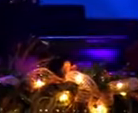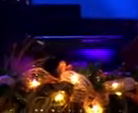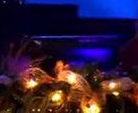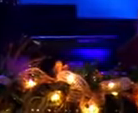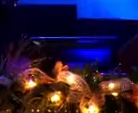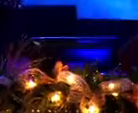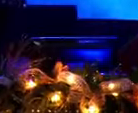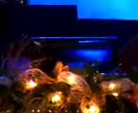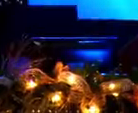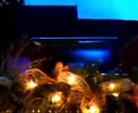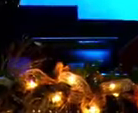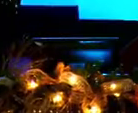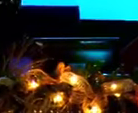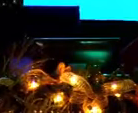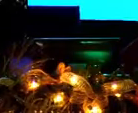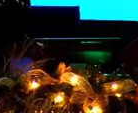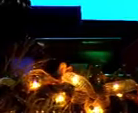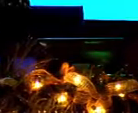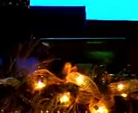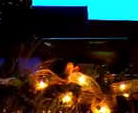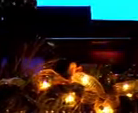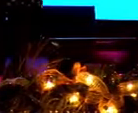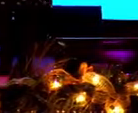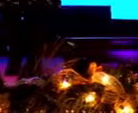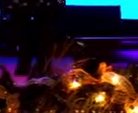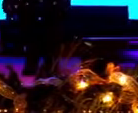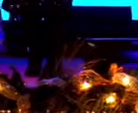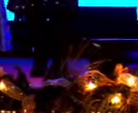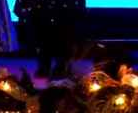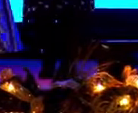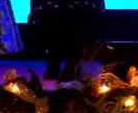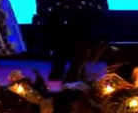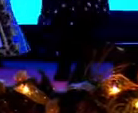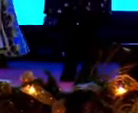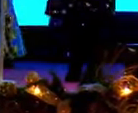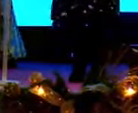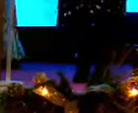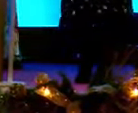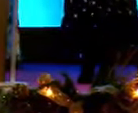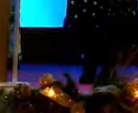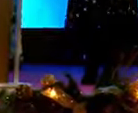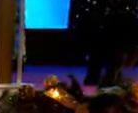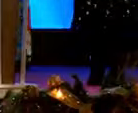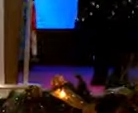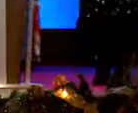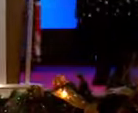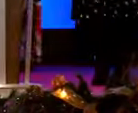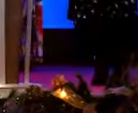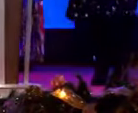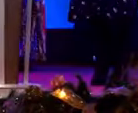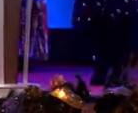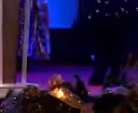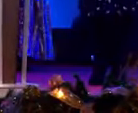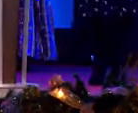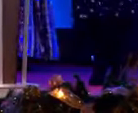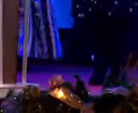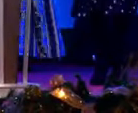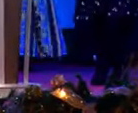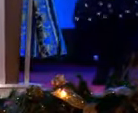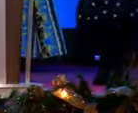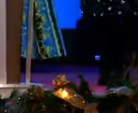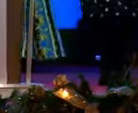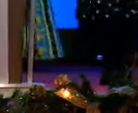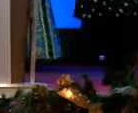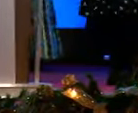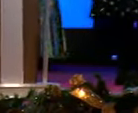las obras como las que haces tú. No es con espada ni